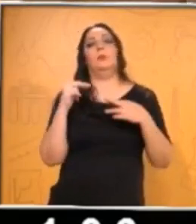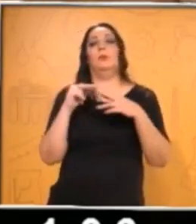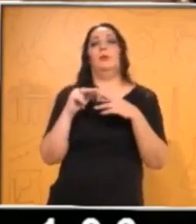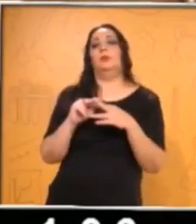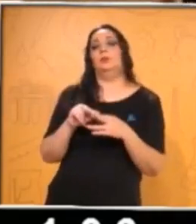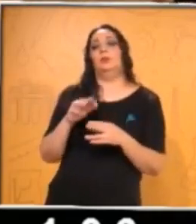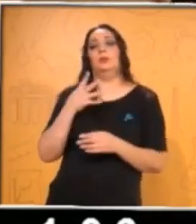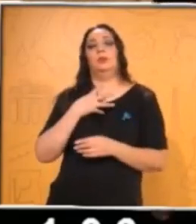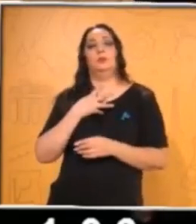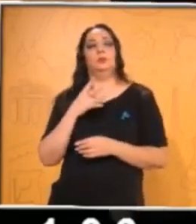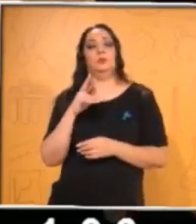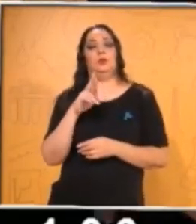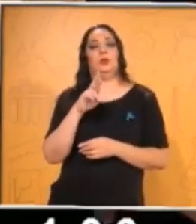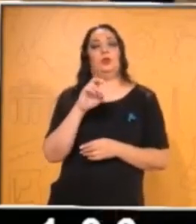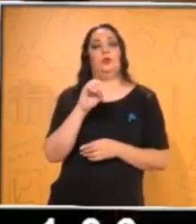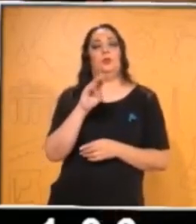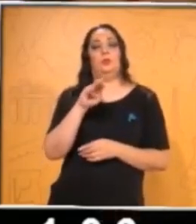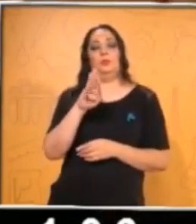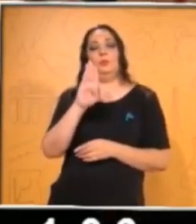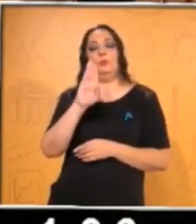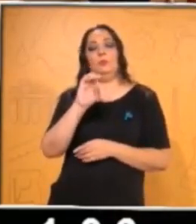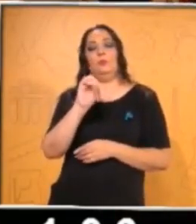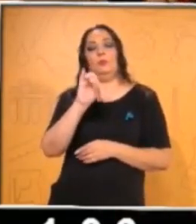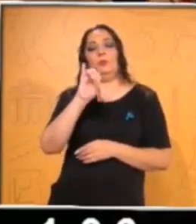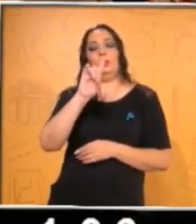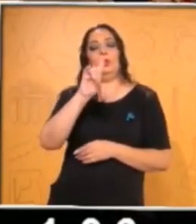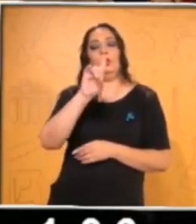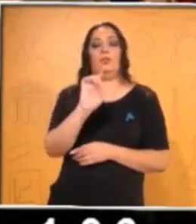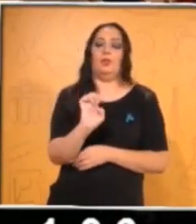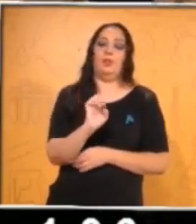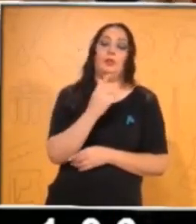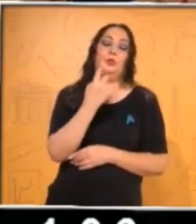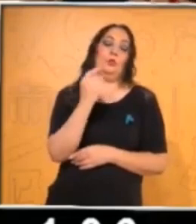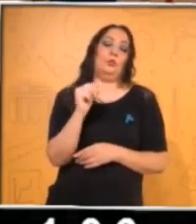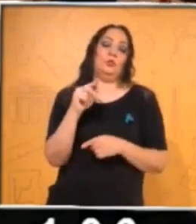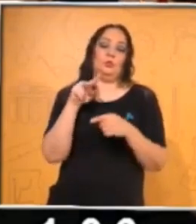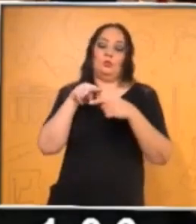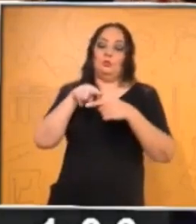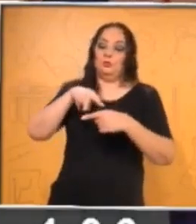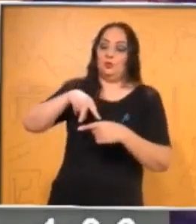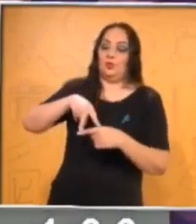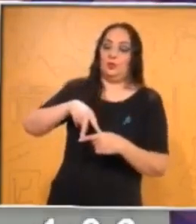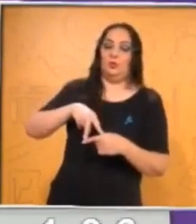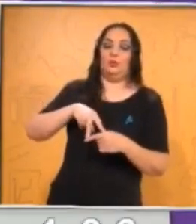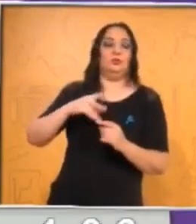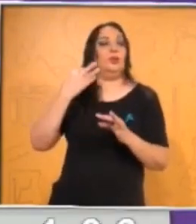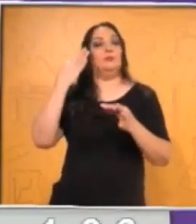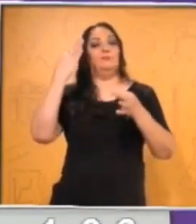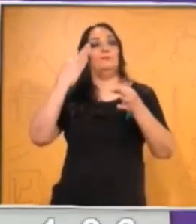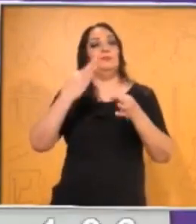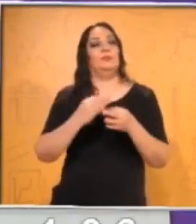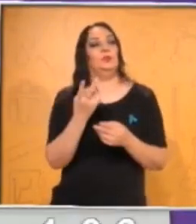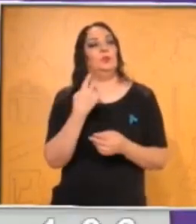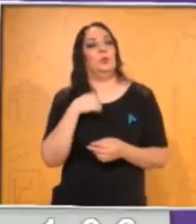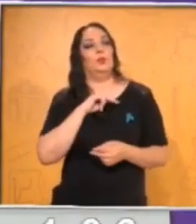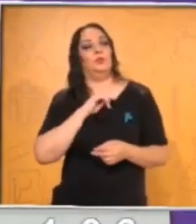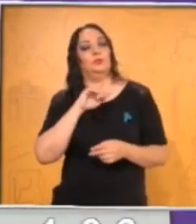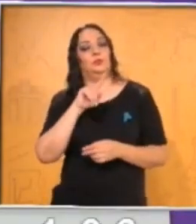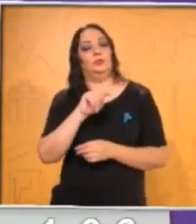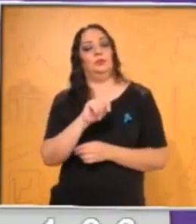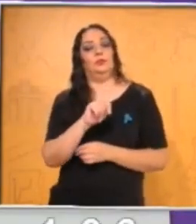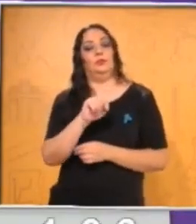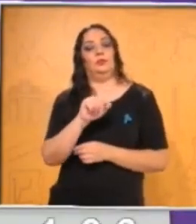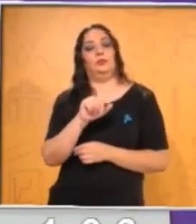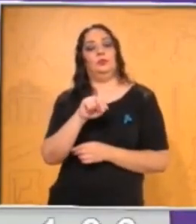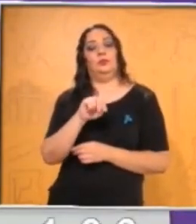Martín, tenemos un romboide y un triángulo. Ok. Y ya tenemos listo nuestro tangrama.